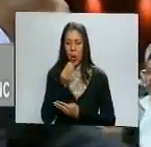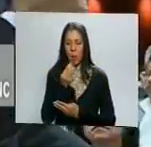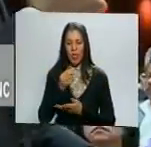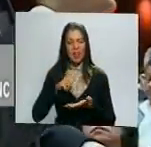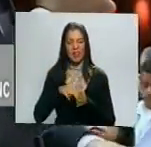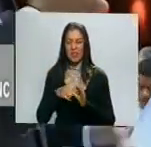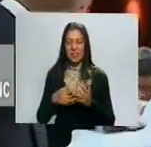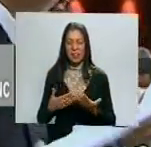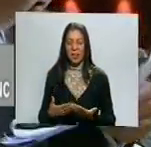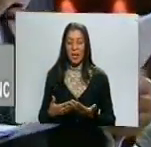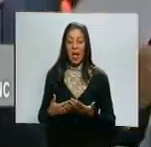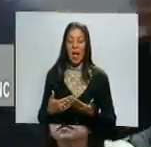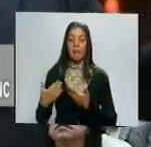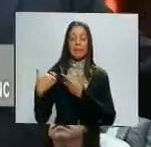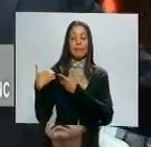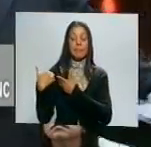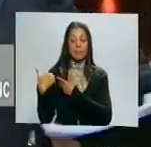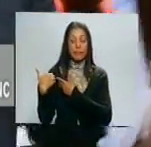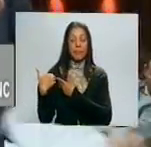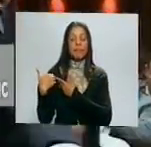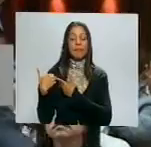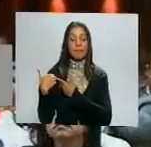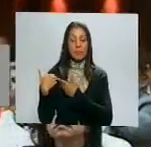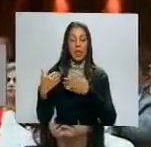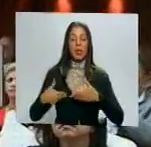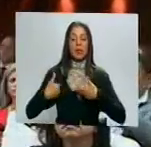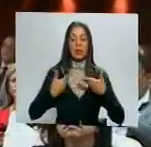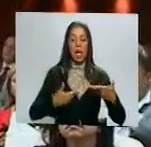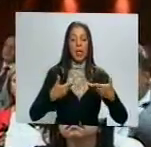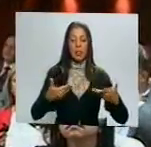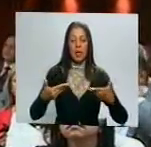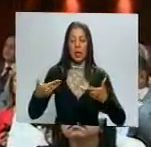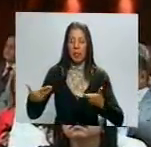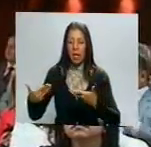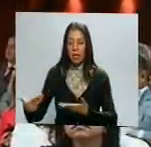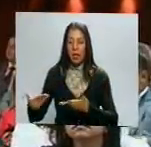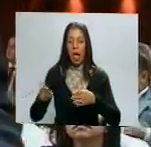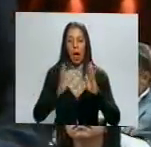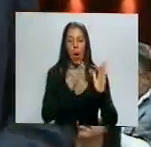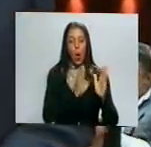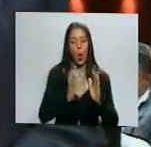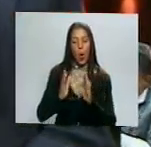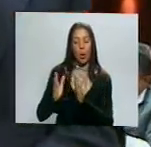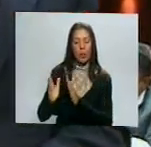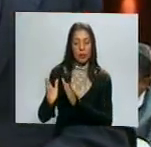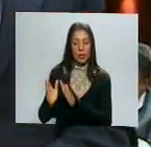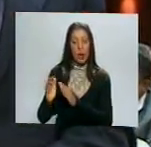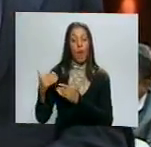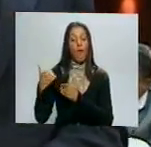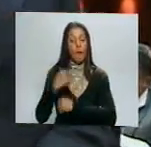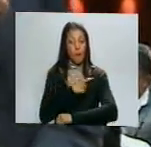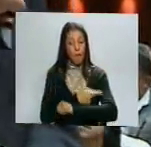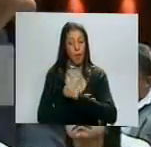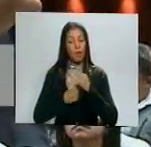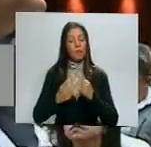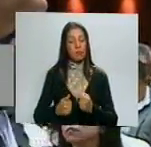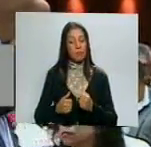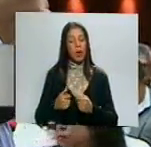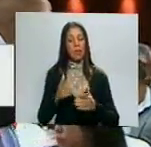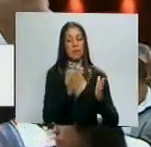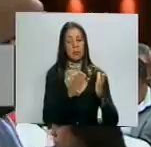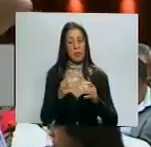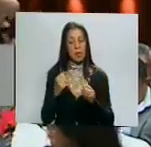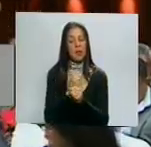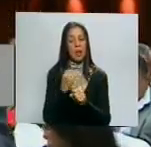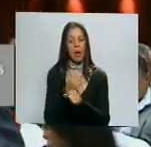tareas de distribución, a donde se han dedicado con mucha fuerza y donde sin duda alguna han sido exitosos. Han